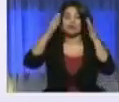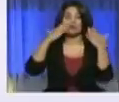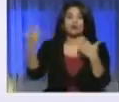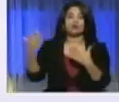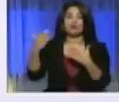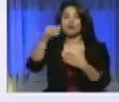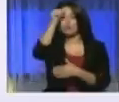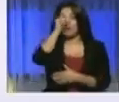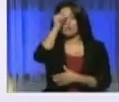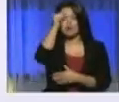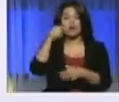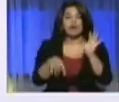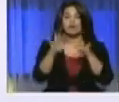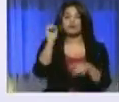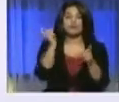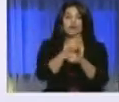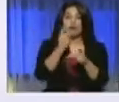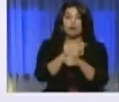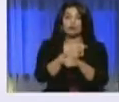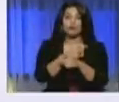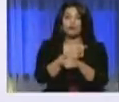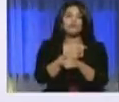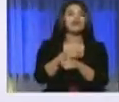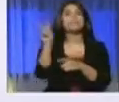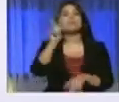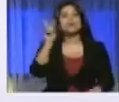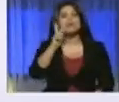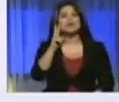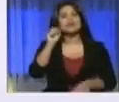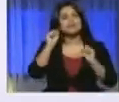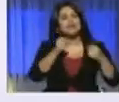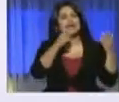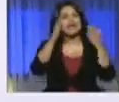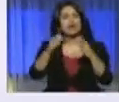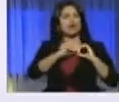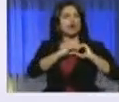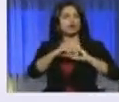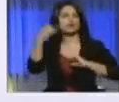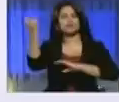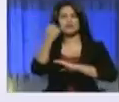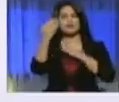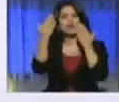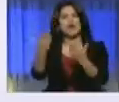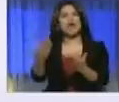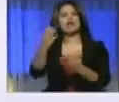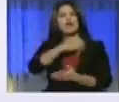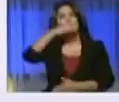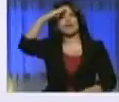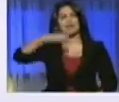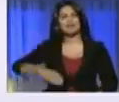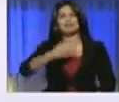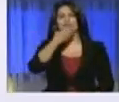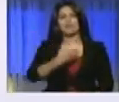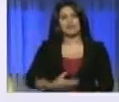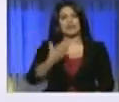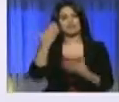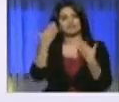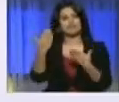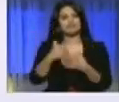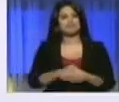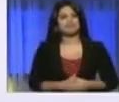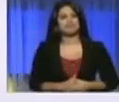domingo 14 de agosto, cuando Venezuela le regaló su corazón llanero al comandante Fidel Castro